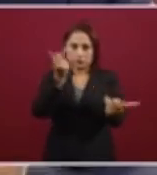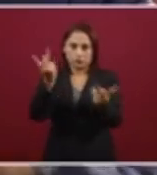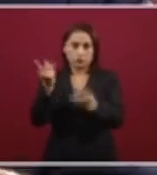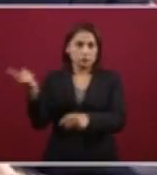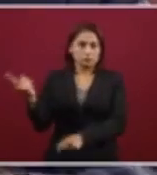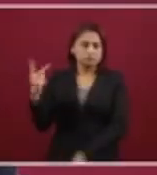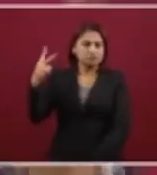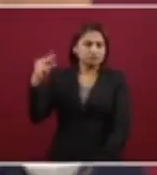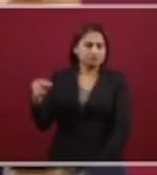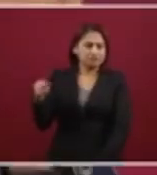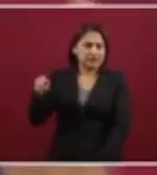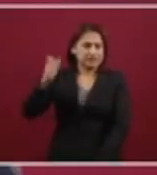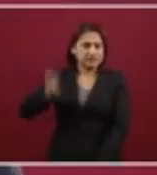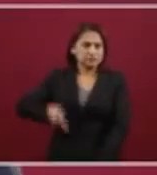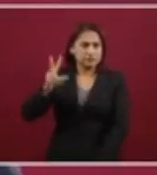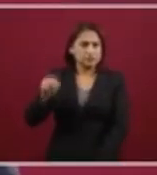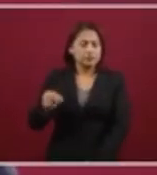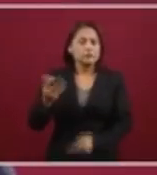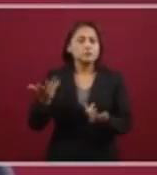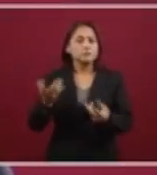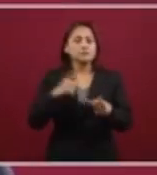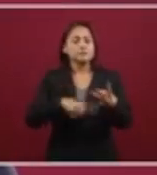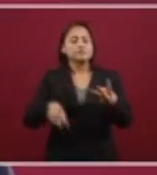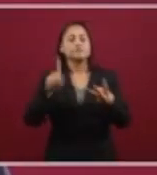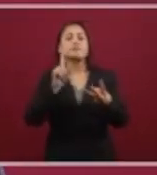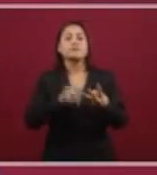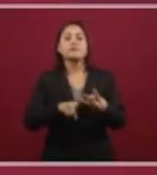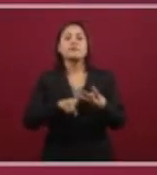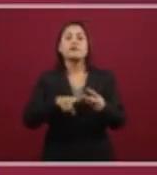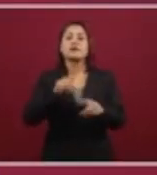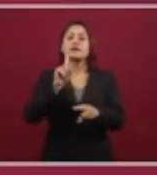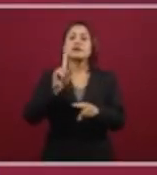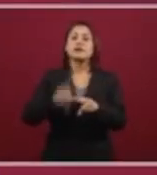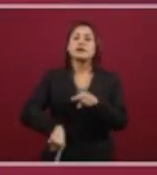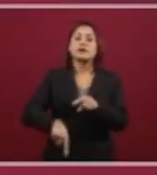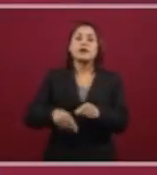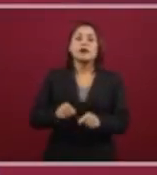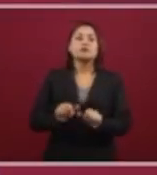no quieren que se quiten los fueros.